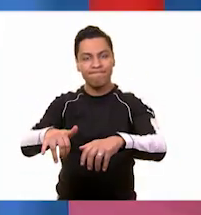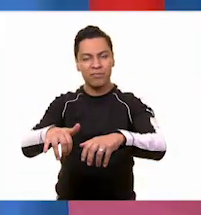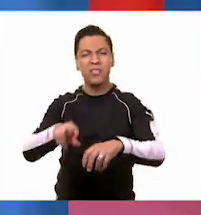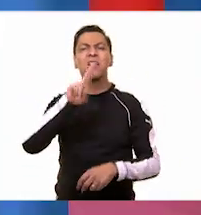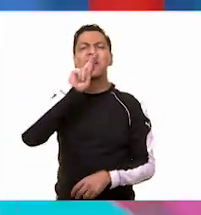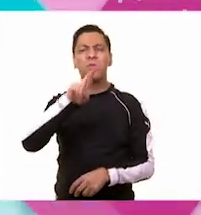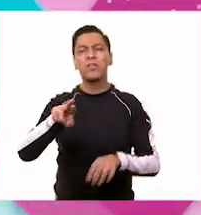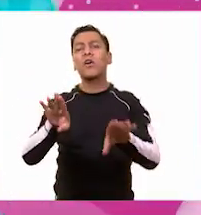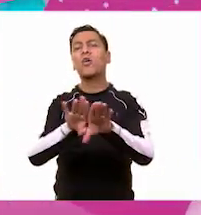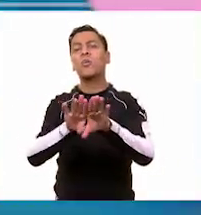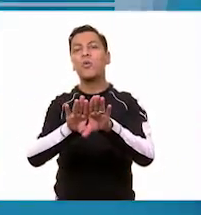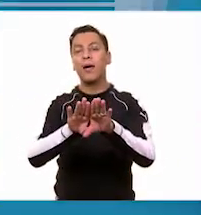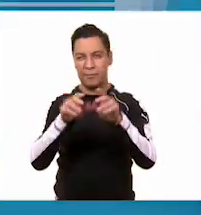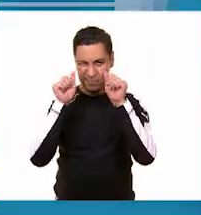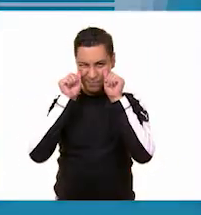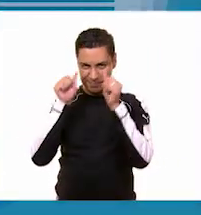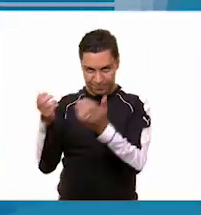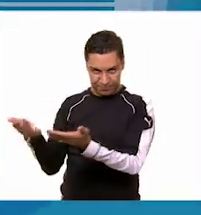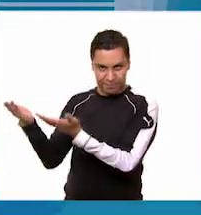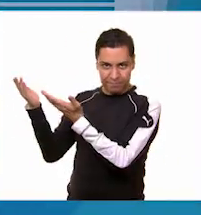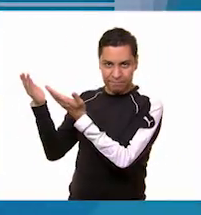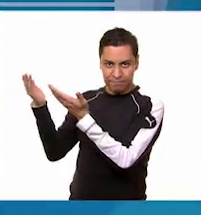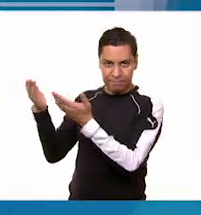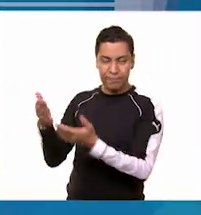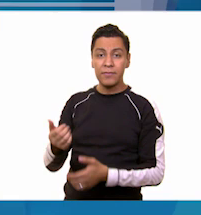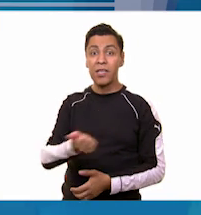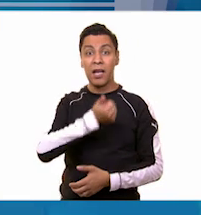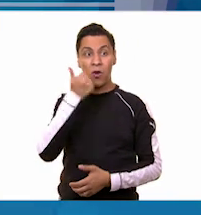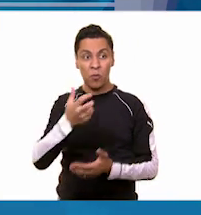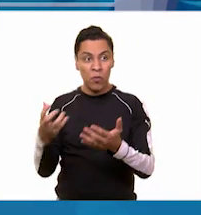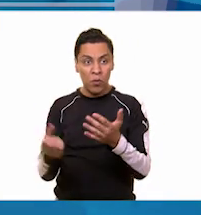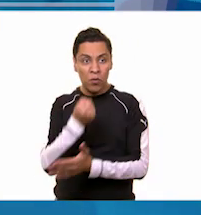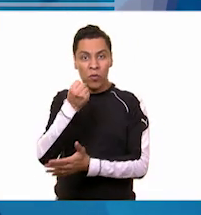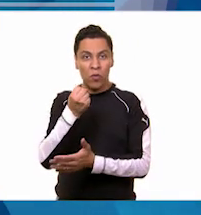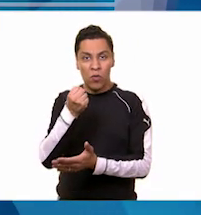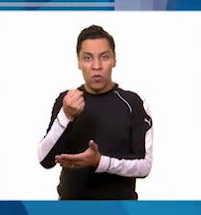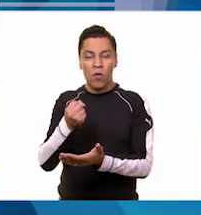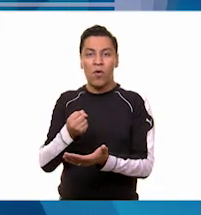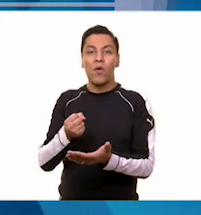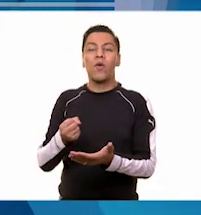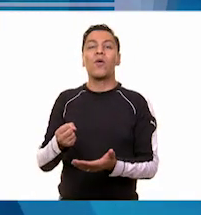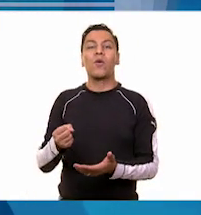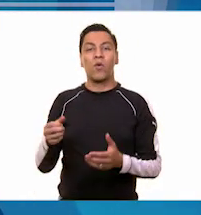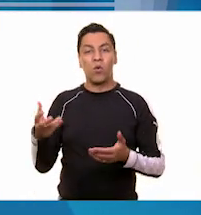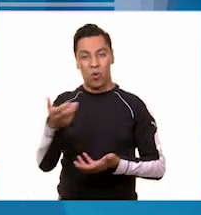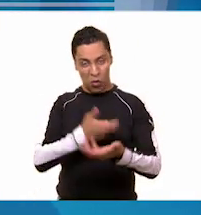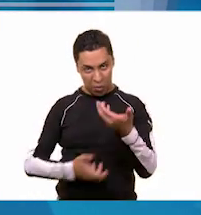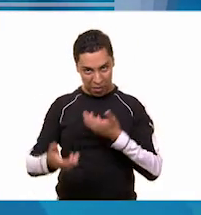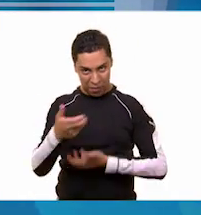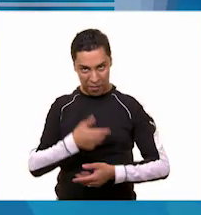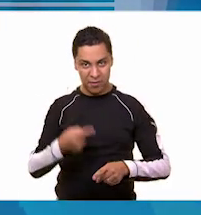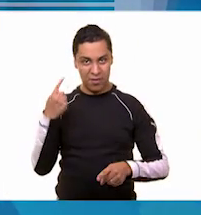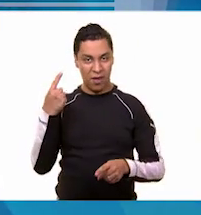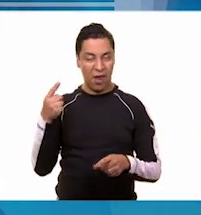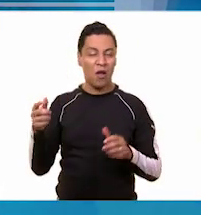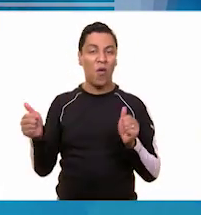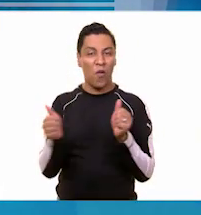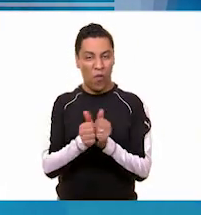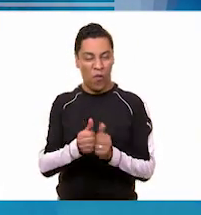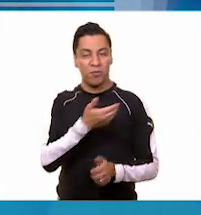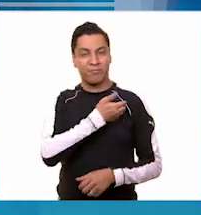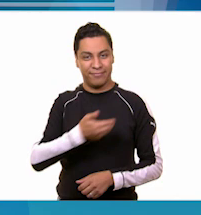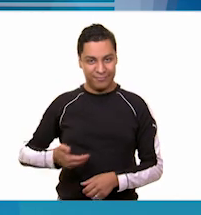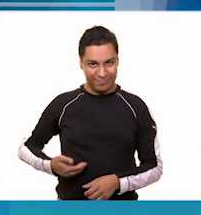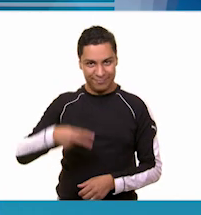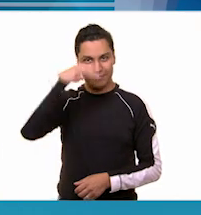así, pongan atención. El alumno ganador de esta prueba asistirá a una convivencia con el presidente de la República y con otros niños